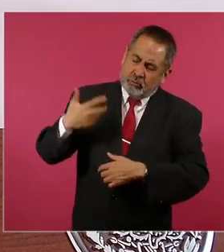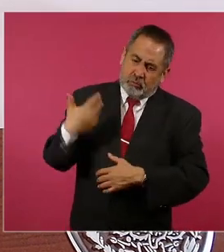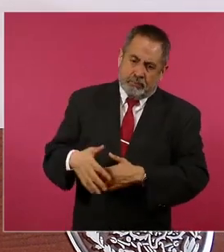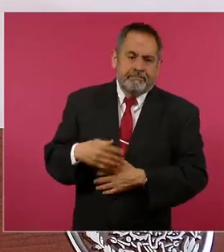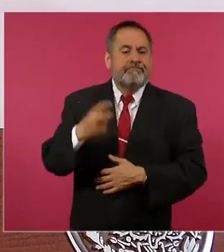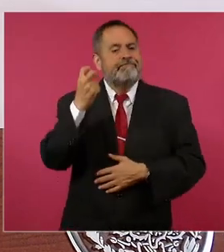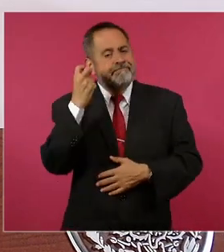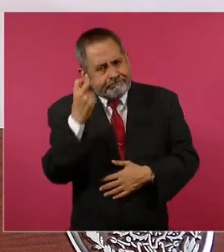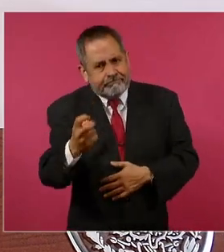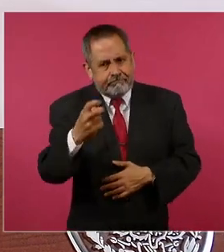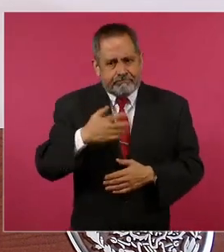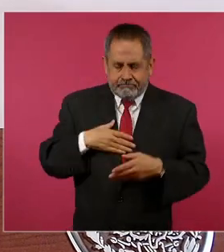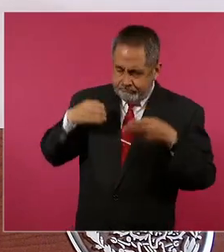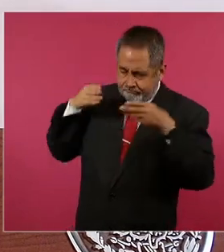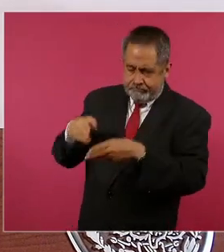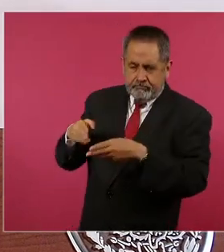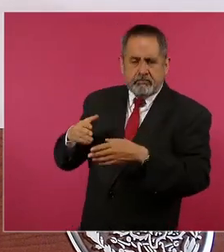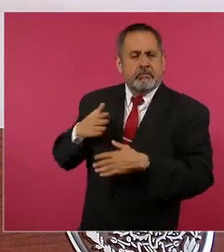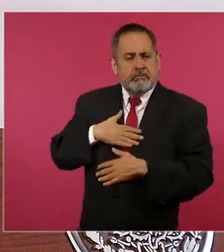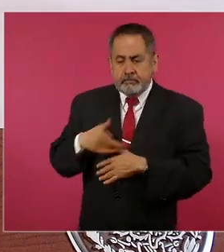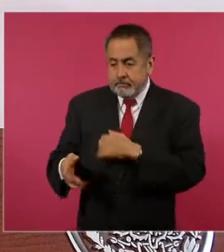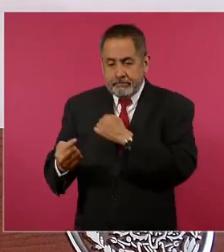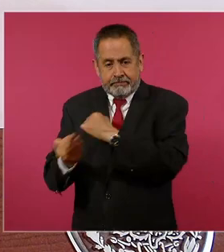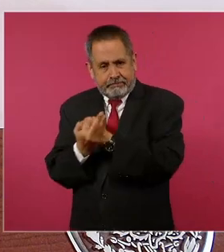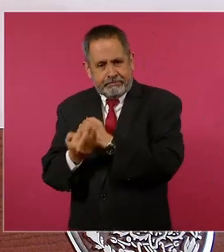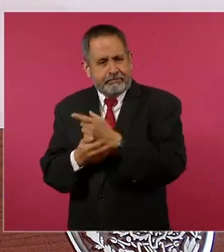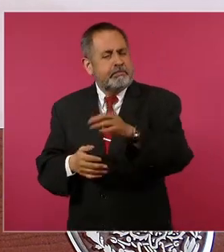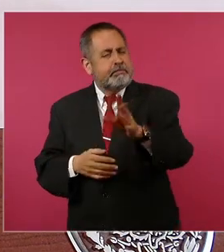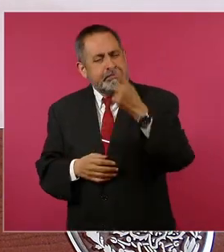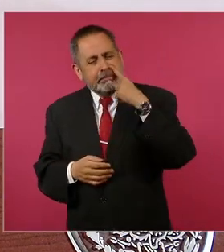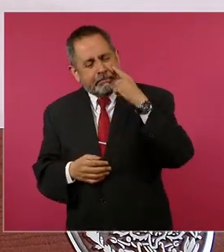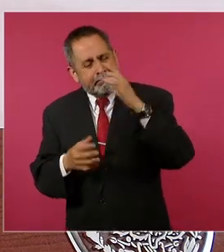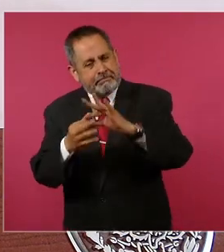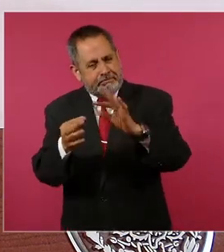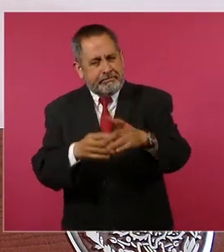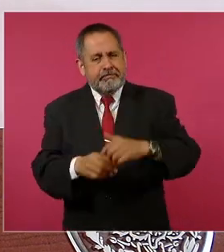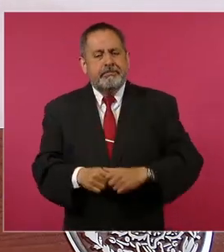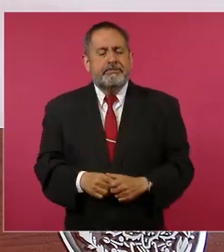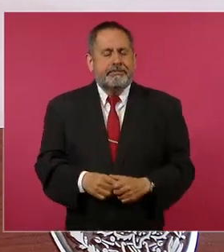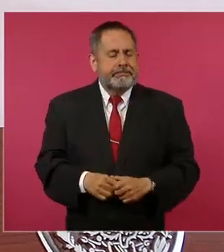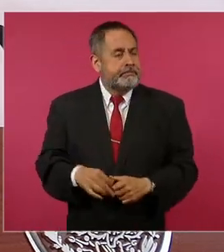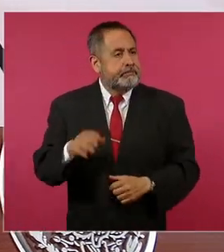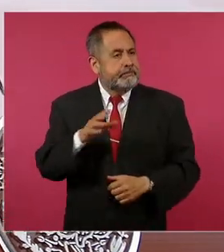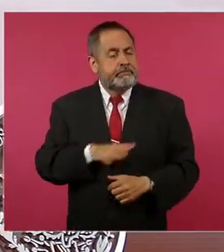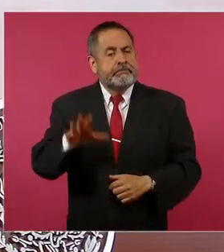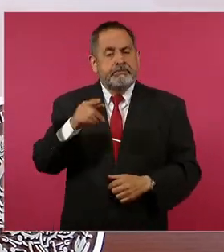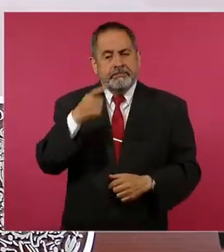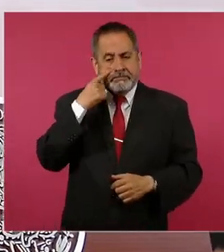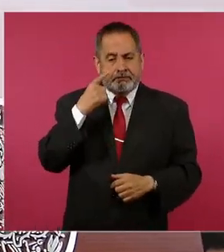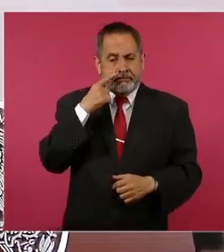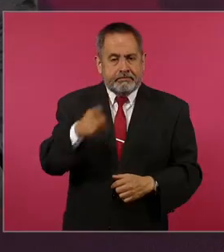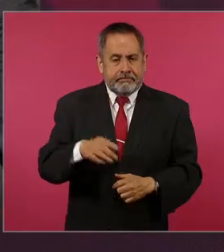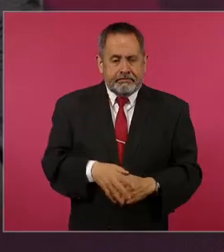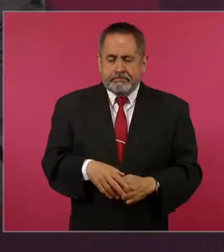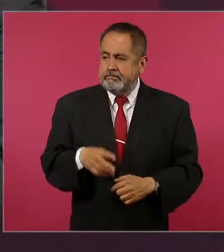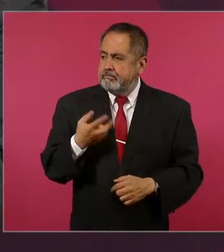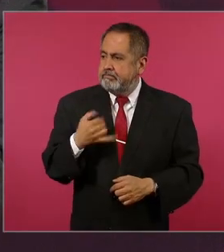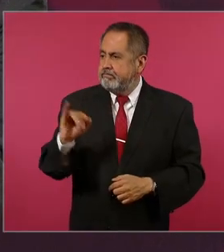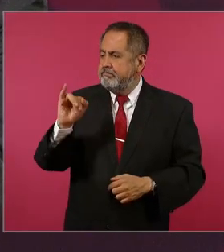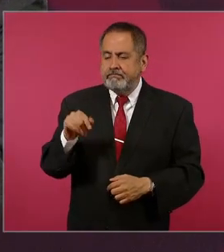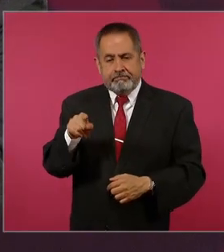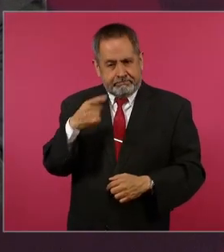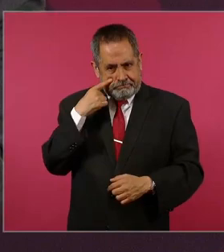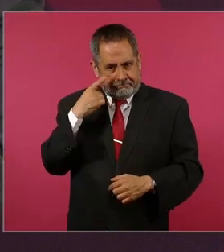Y eso es lo que nos ha protegido. Y fíjense lo que son las cosas, la paradoja, la